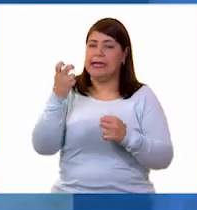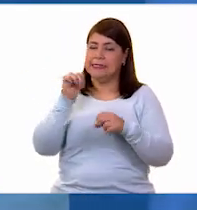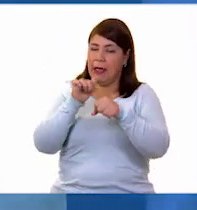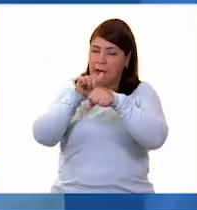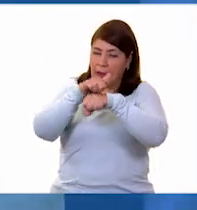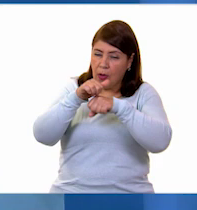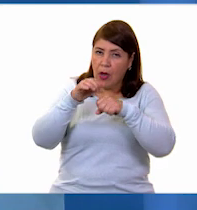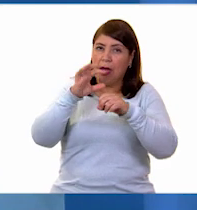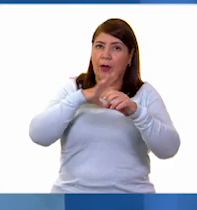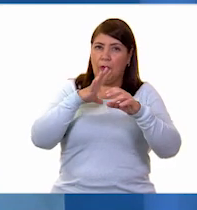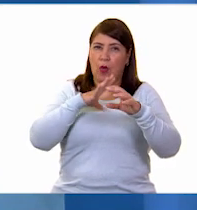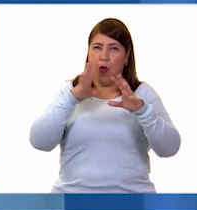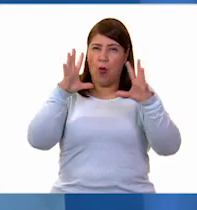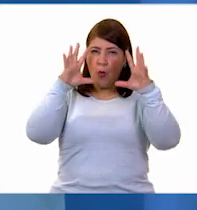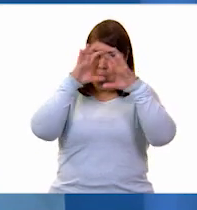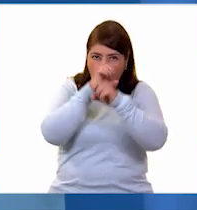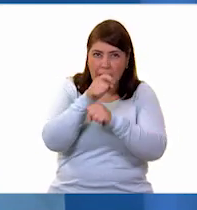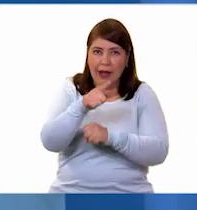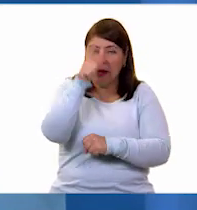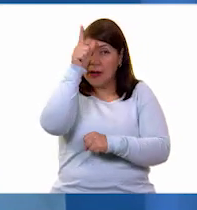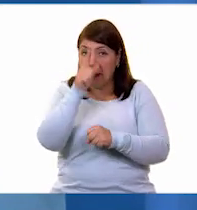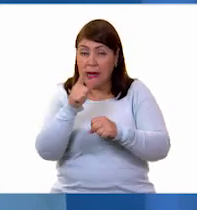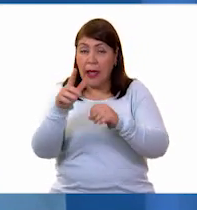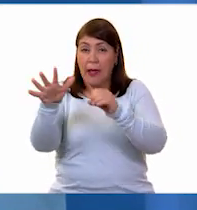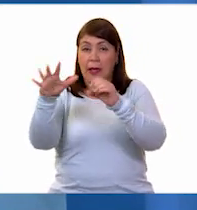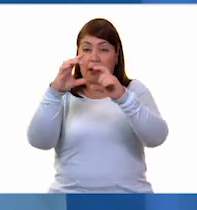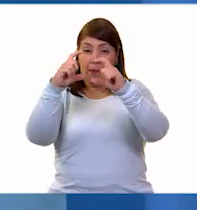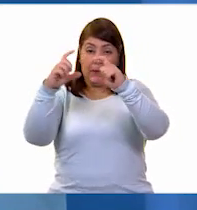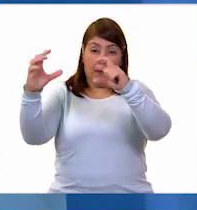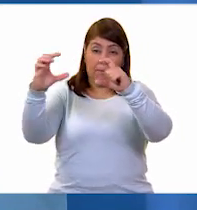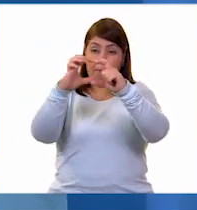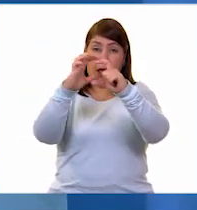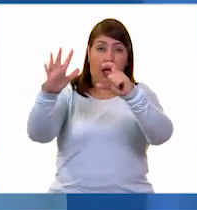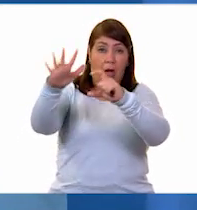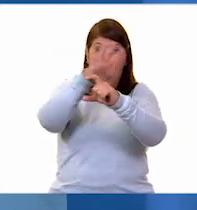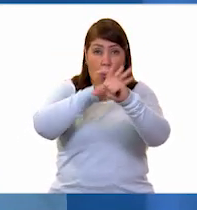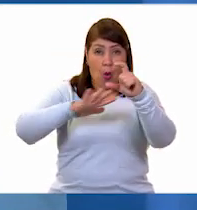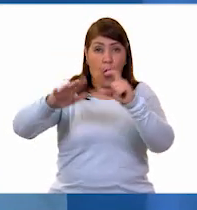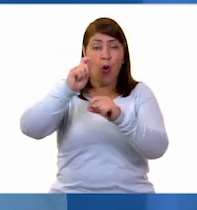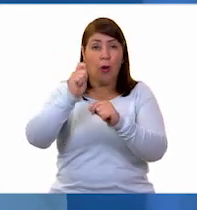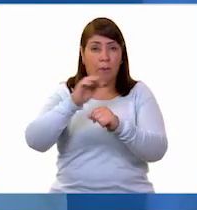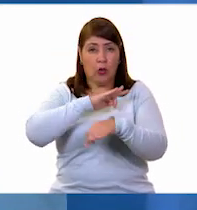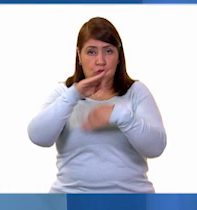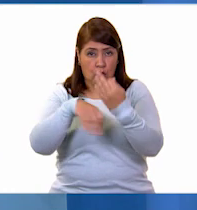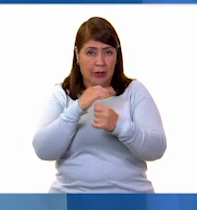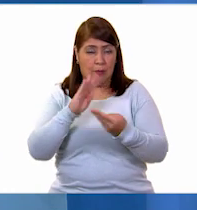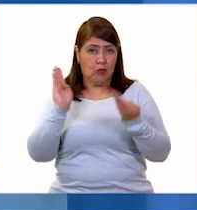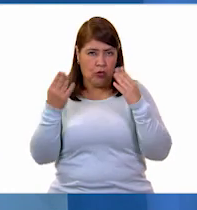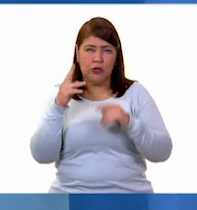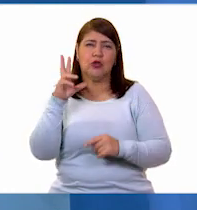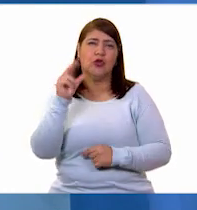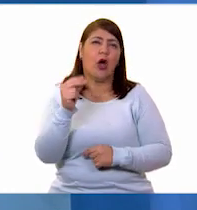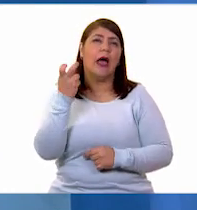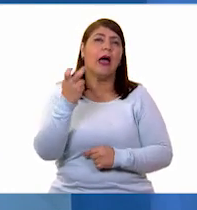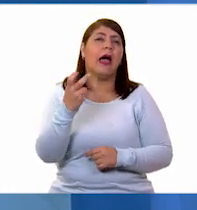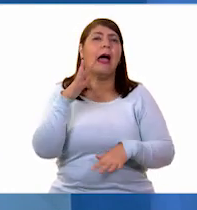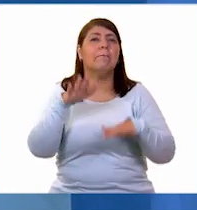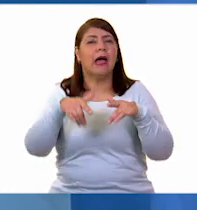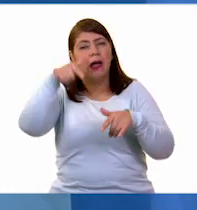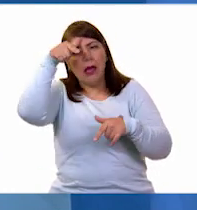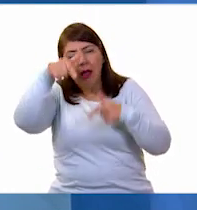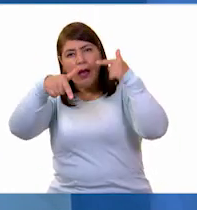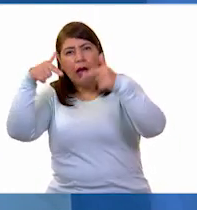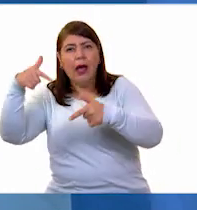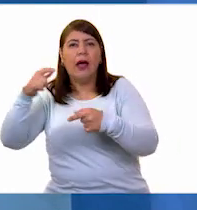que proyecta la luna no cubre la totalidad de la superficie de la Tierra, por lo cual este fenómeno solo puede ser visto